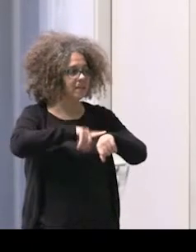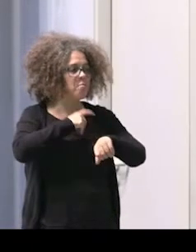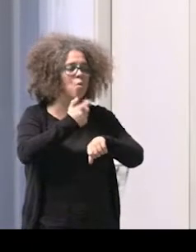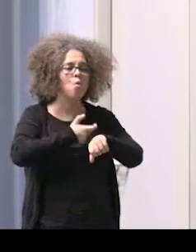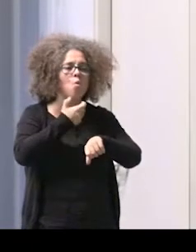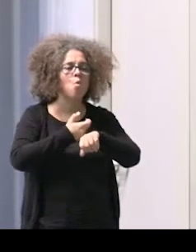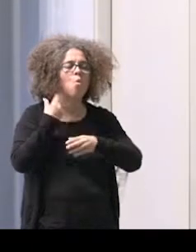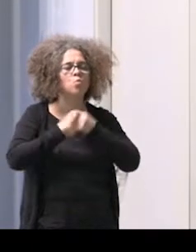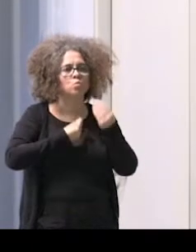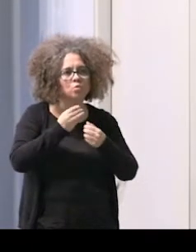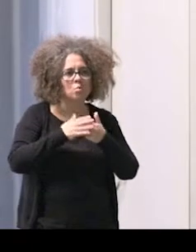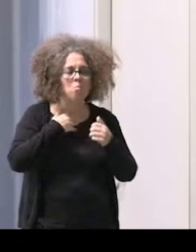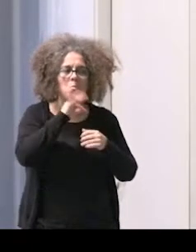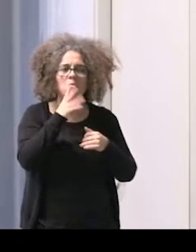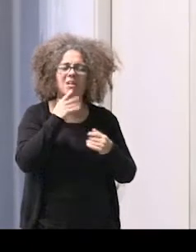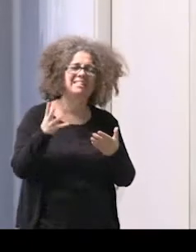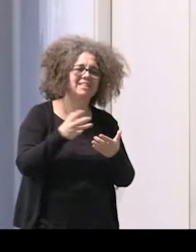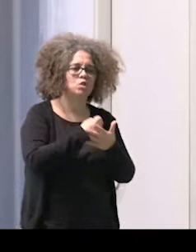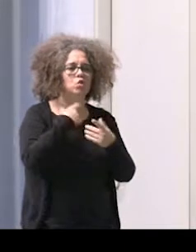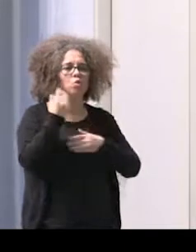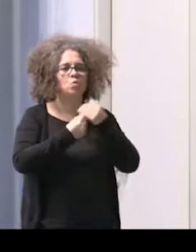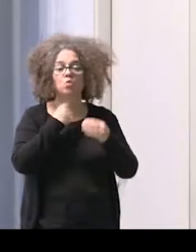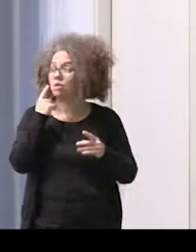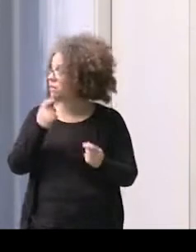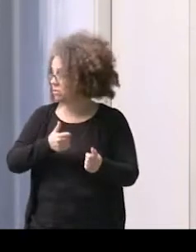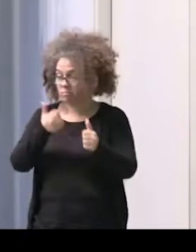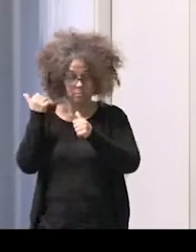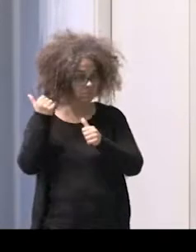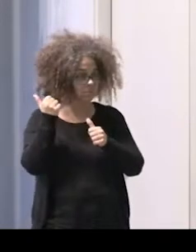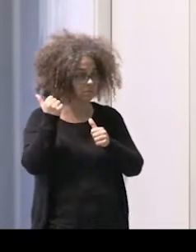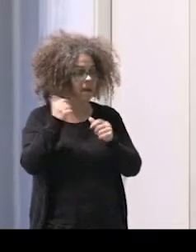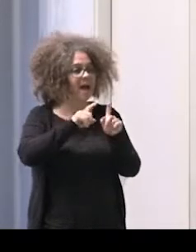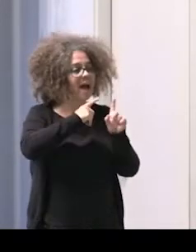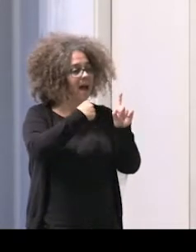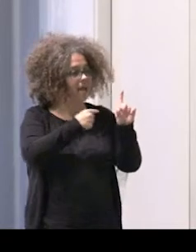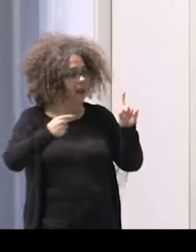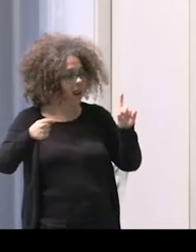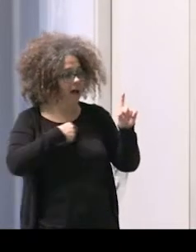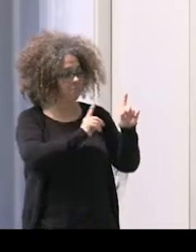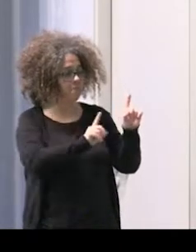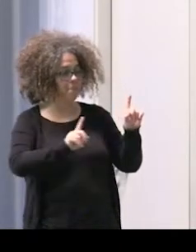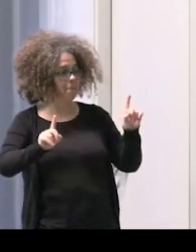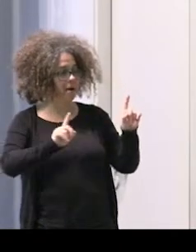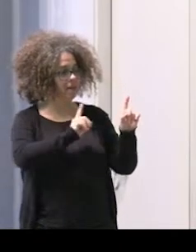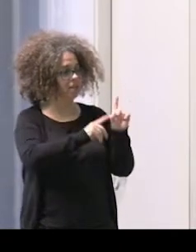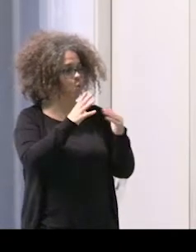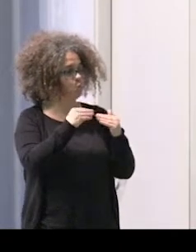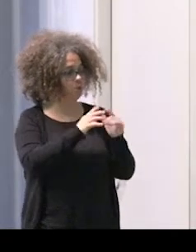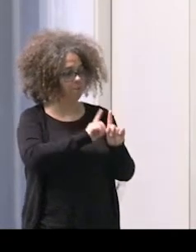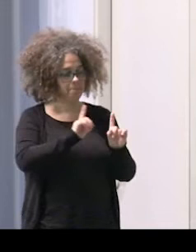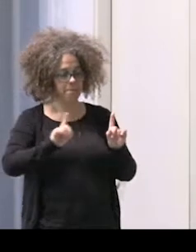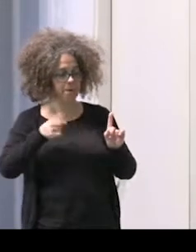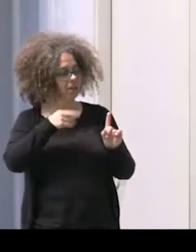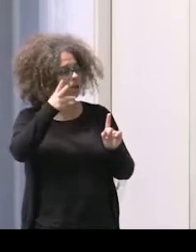después, prácticamente casi todos los usuarios del implante que aparecen en esa gráfica, cada puntito es una persona, reconoce entre el 90 y el 100% de lo que